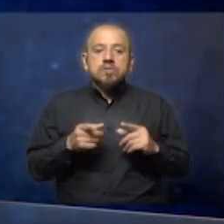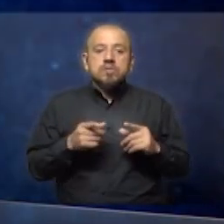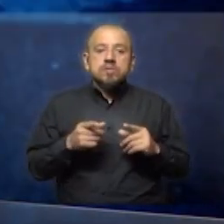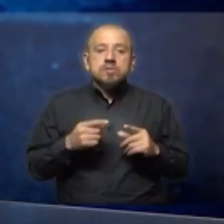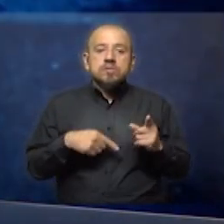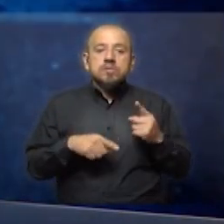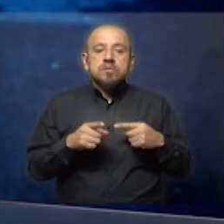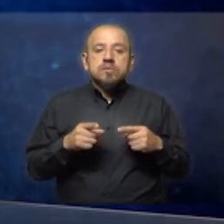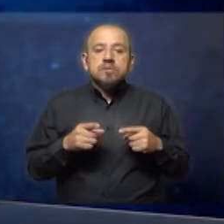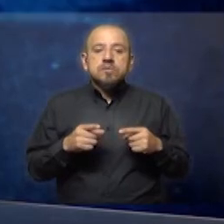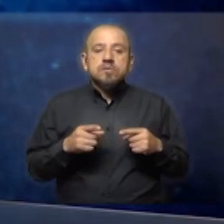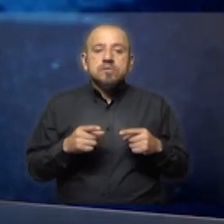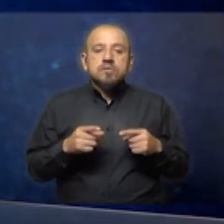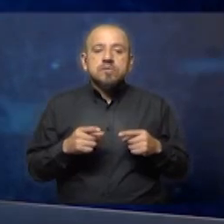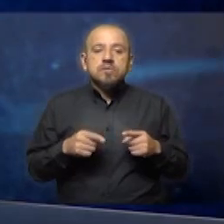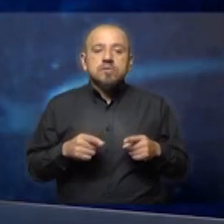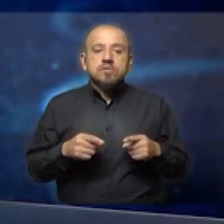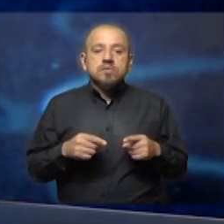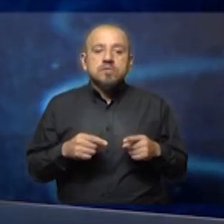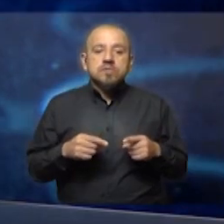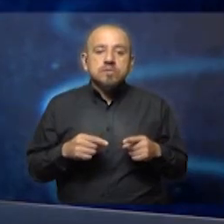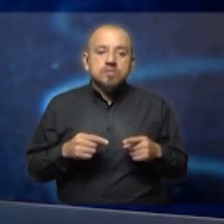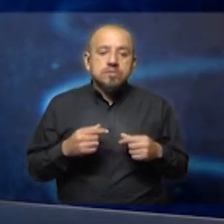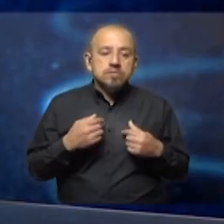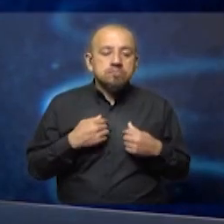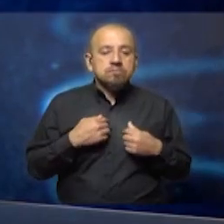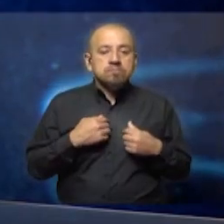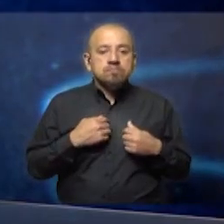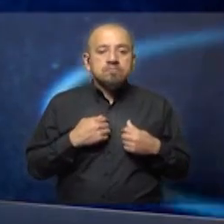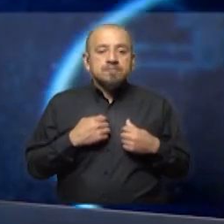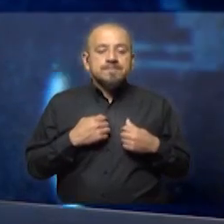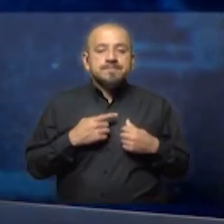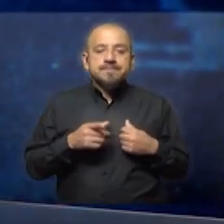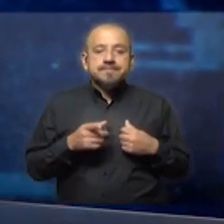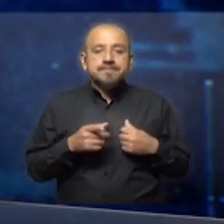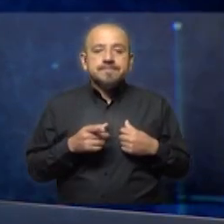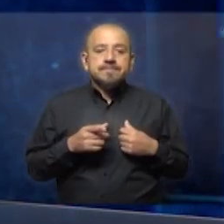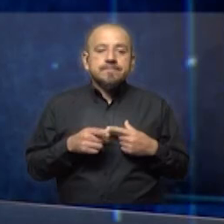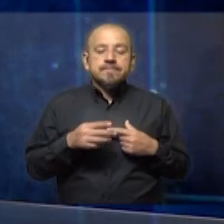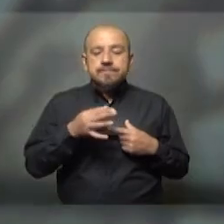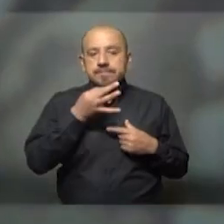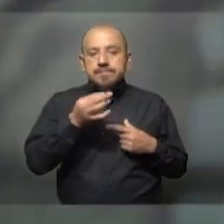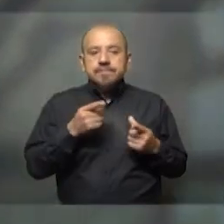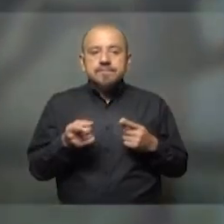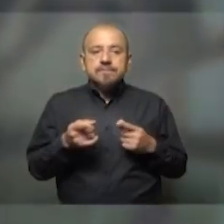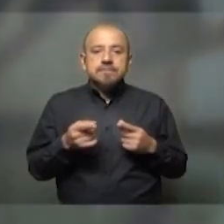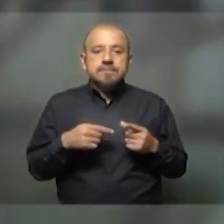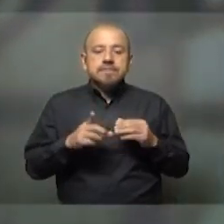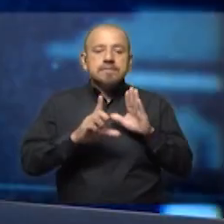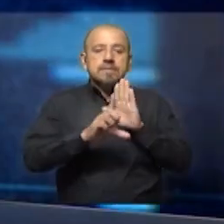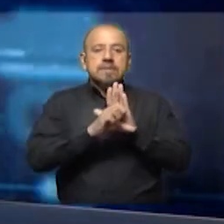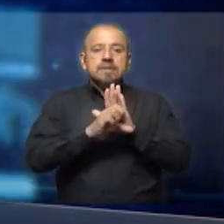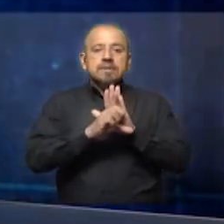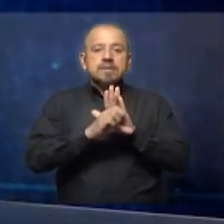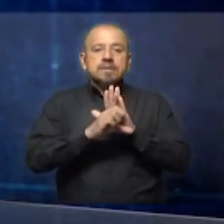desde un lugar que que para mí es como es como muy fuerte No él dice La Ley habla de